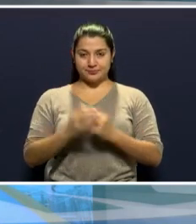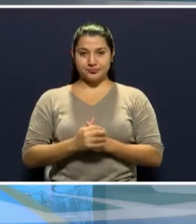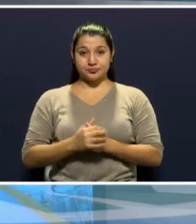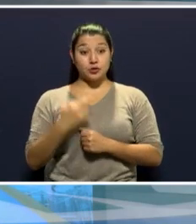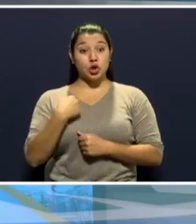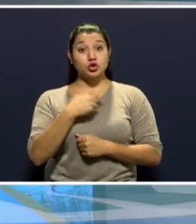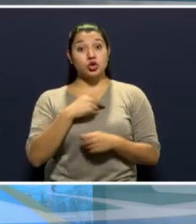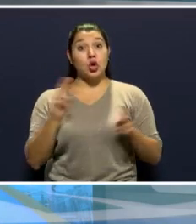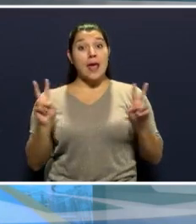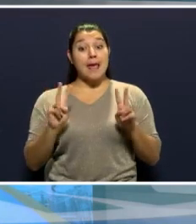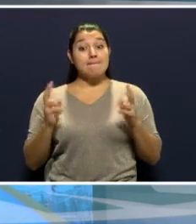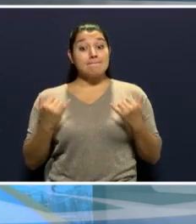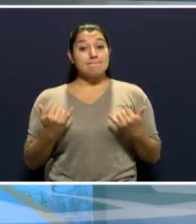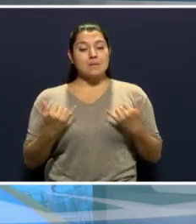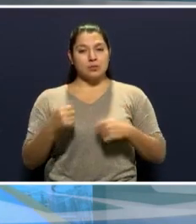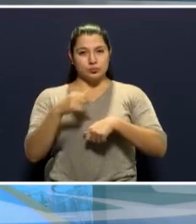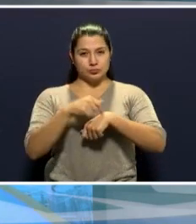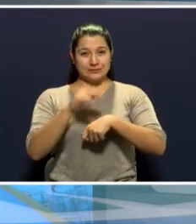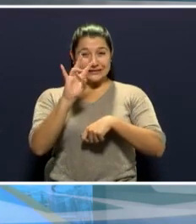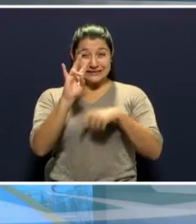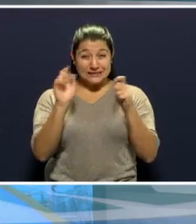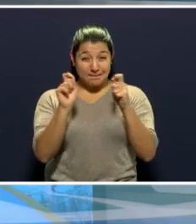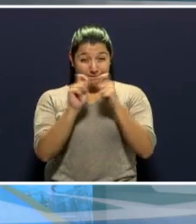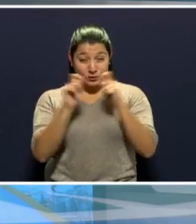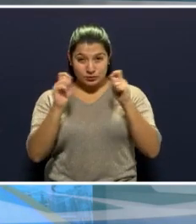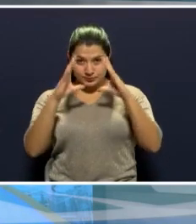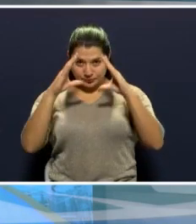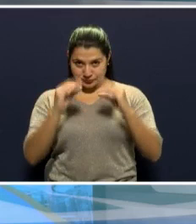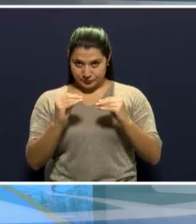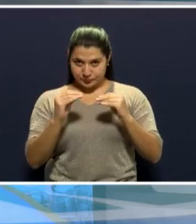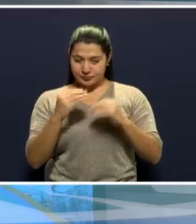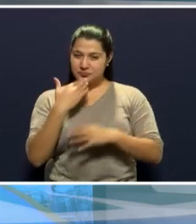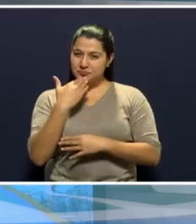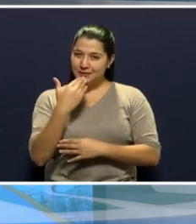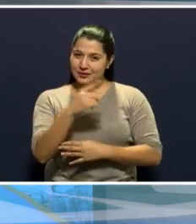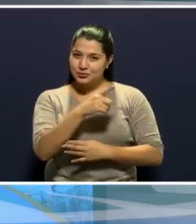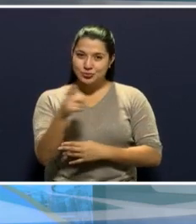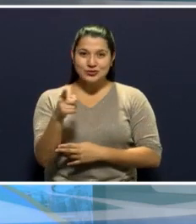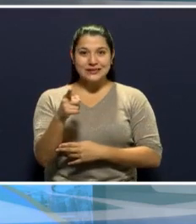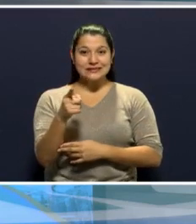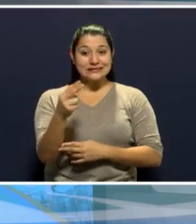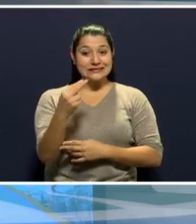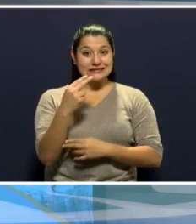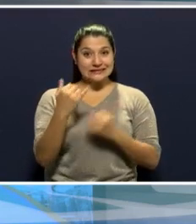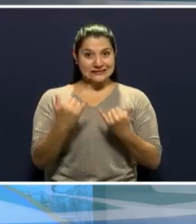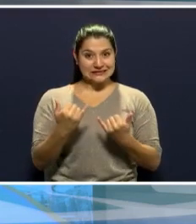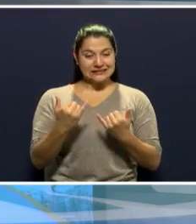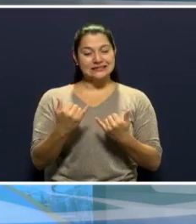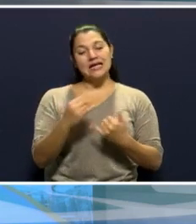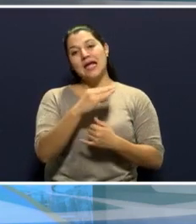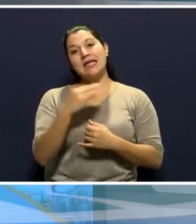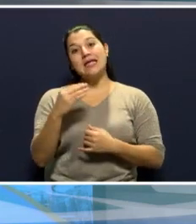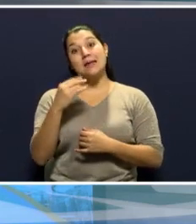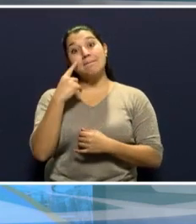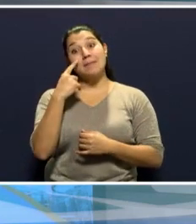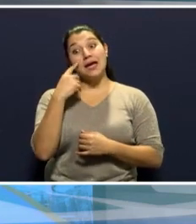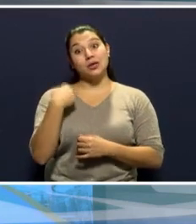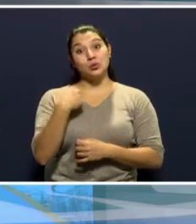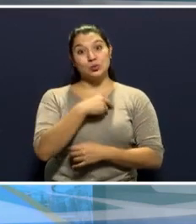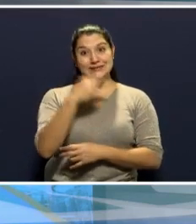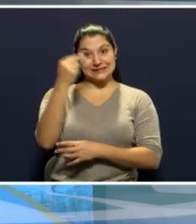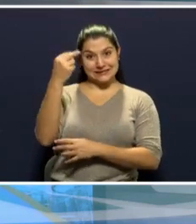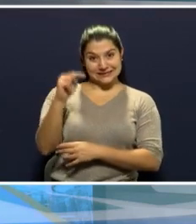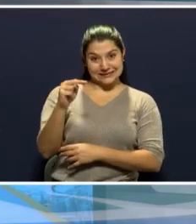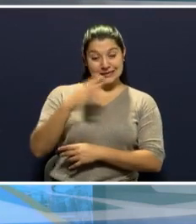Estamos en vivo a las 7 en punto de la noche. Les agradecemos que nos acompañen y que se informen con nosotros.